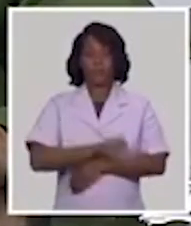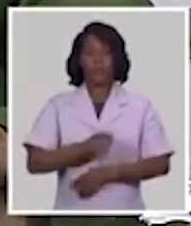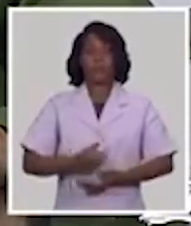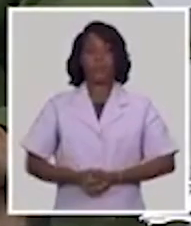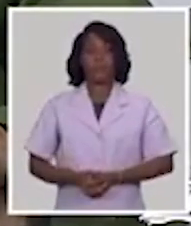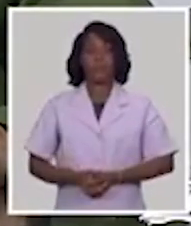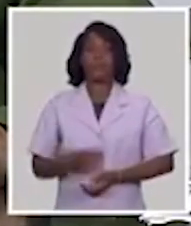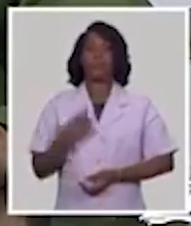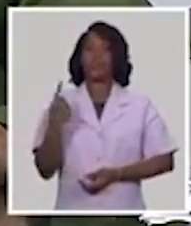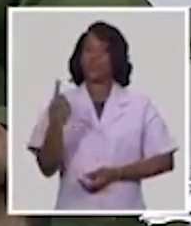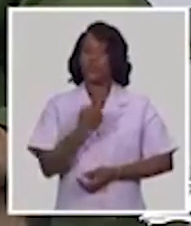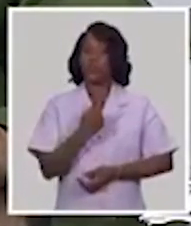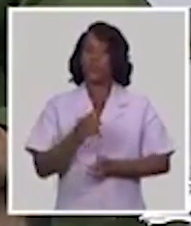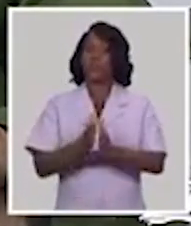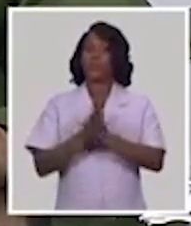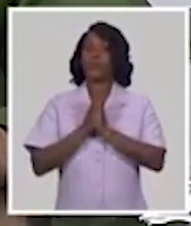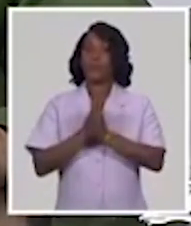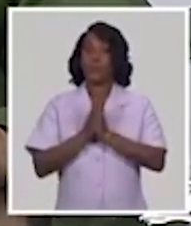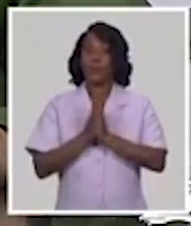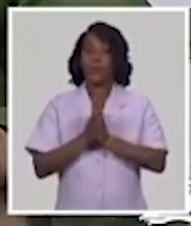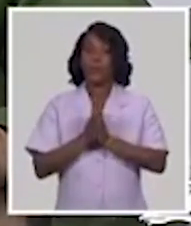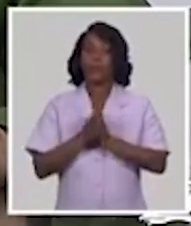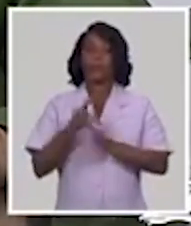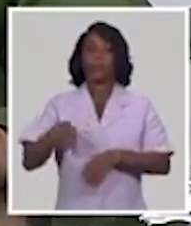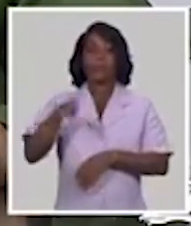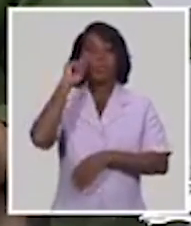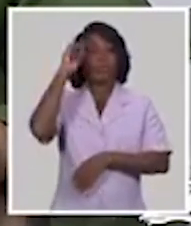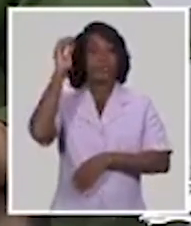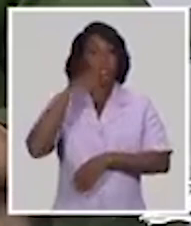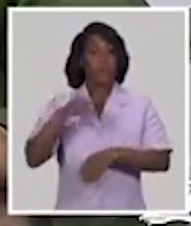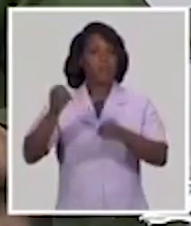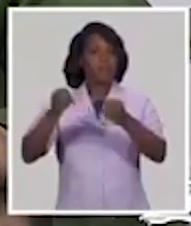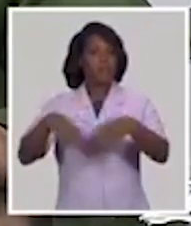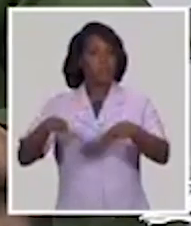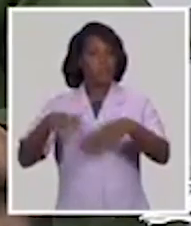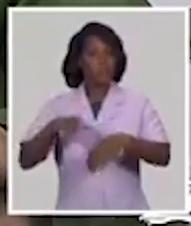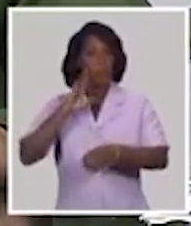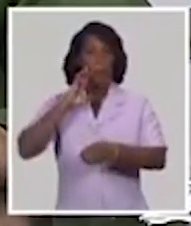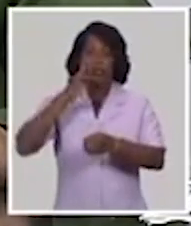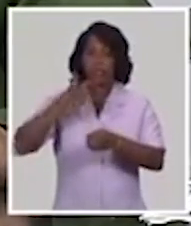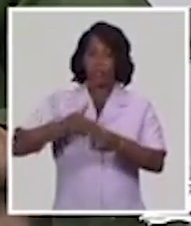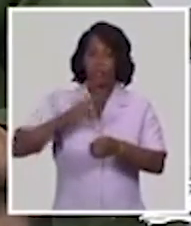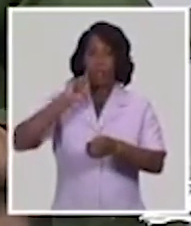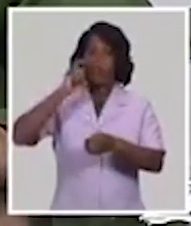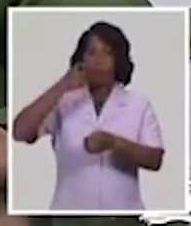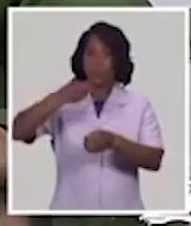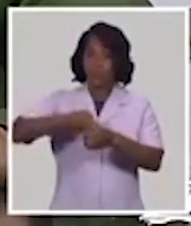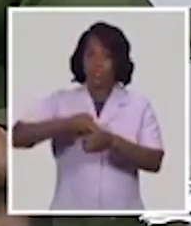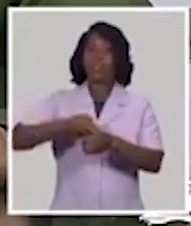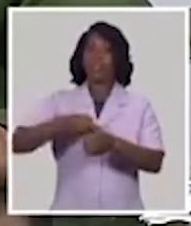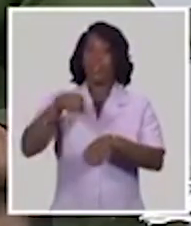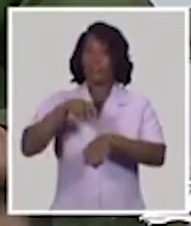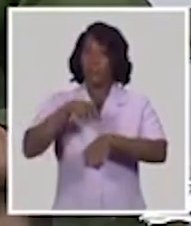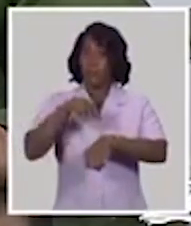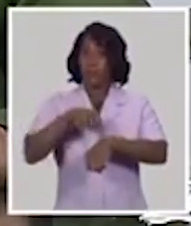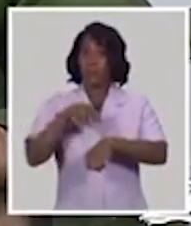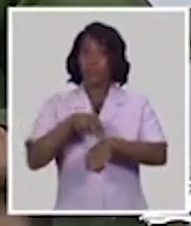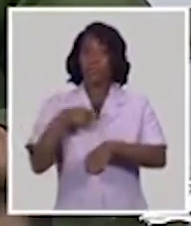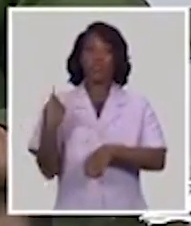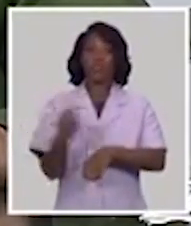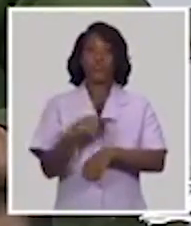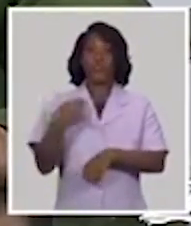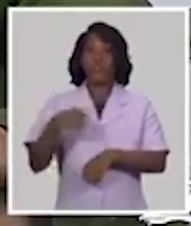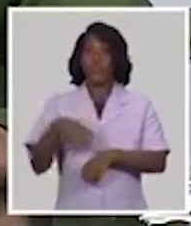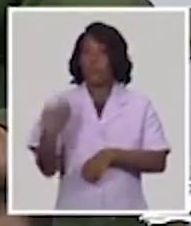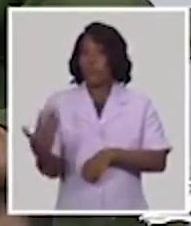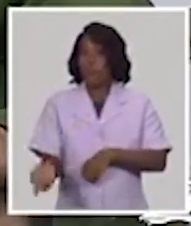porque por todo es conocido la situación de la limitación propia del combustible. Y este es un momento para ser consecuente en el ahorro